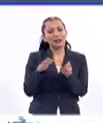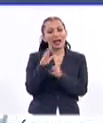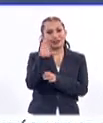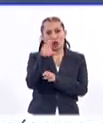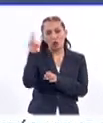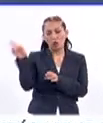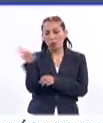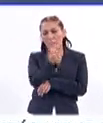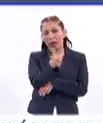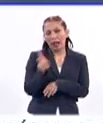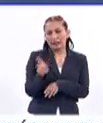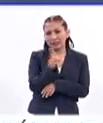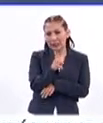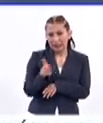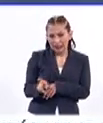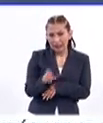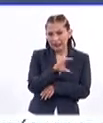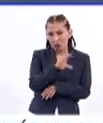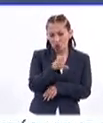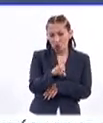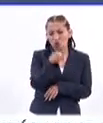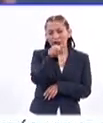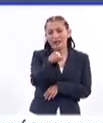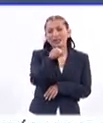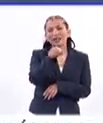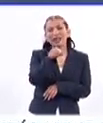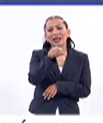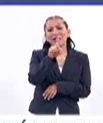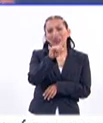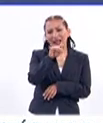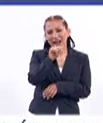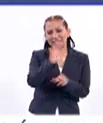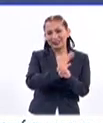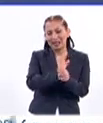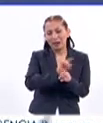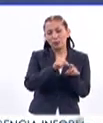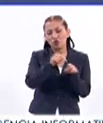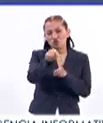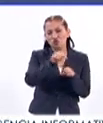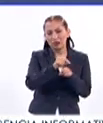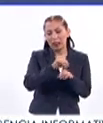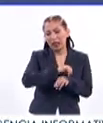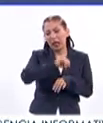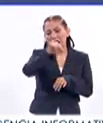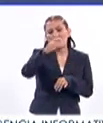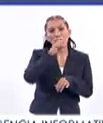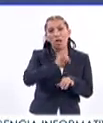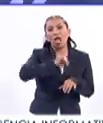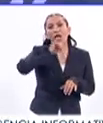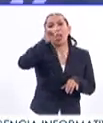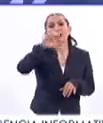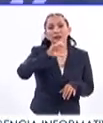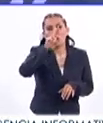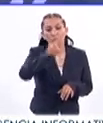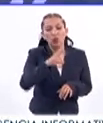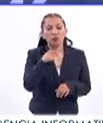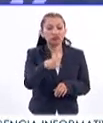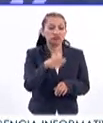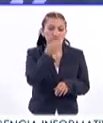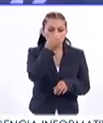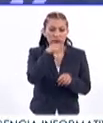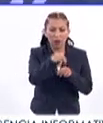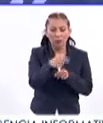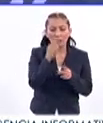Ciudad Universitaria, debido a que la ciudad es muy Las grande y distancias, luego claro. no hay posibilidad de ir hasta el sur.